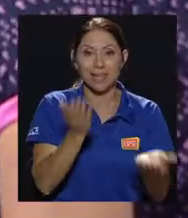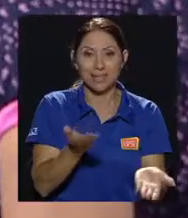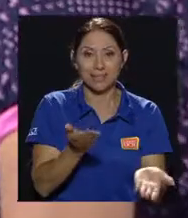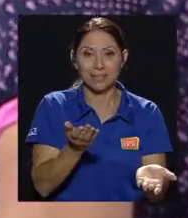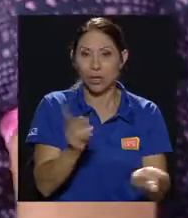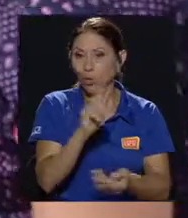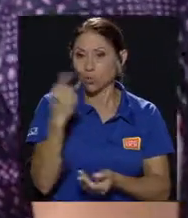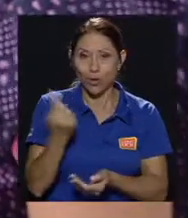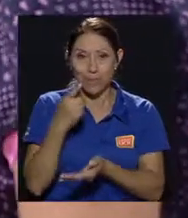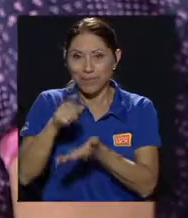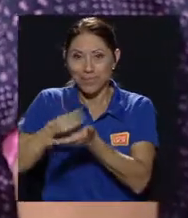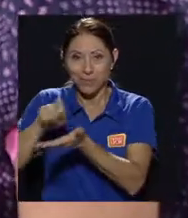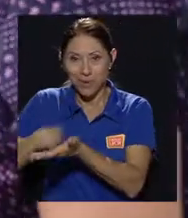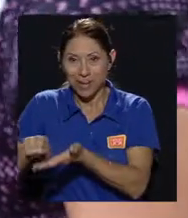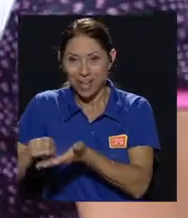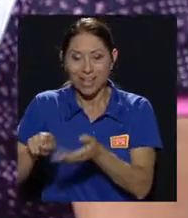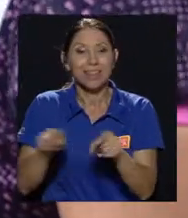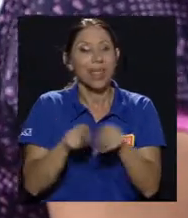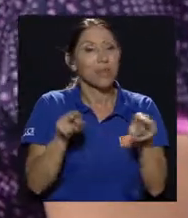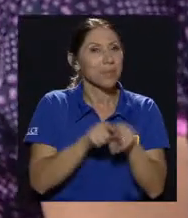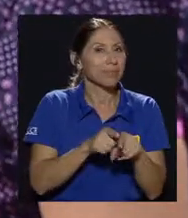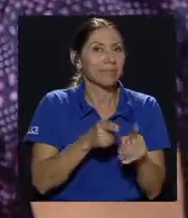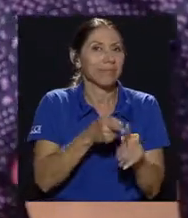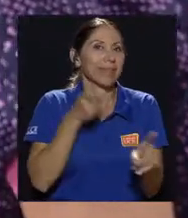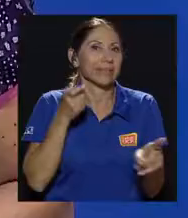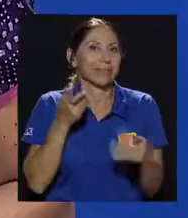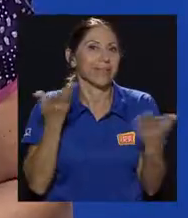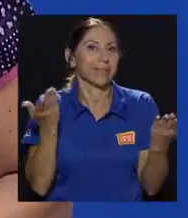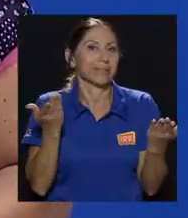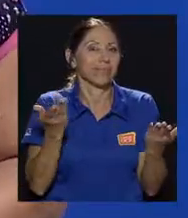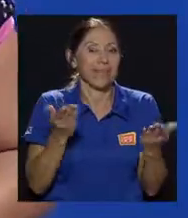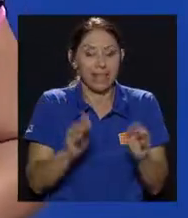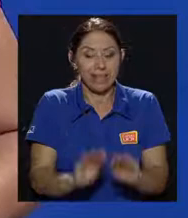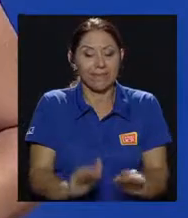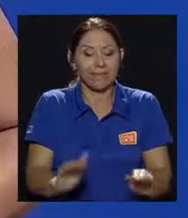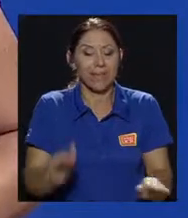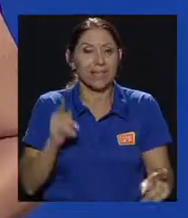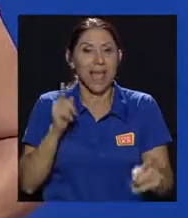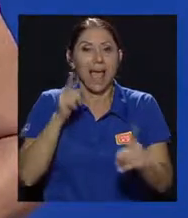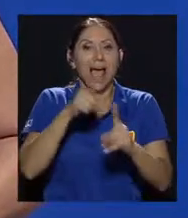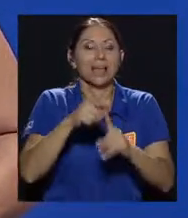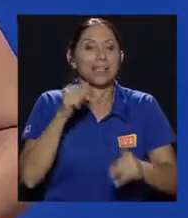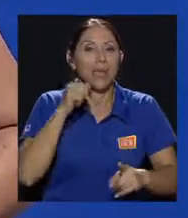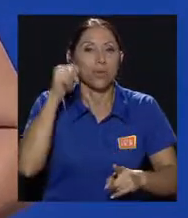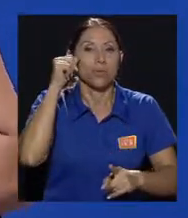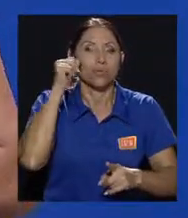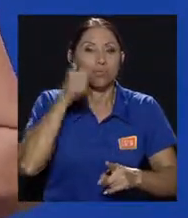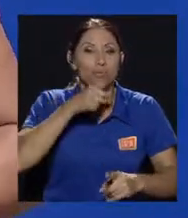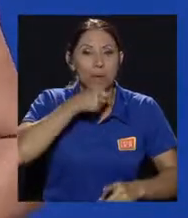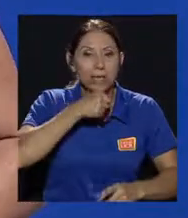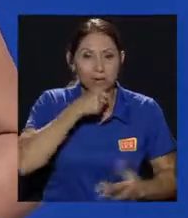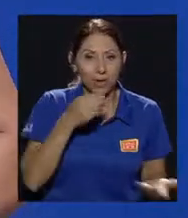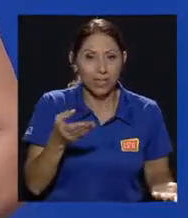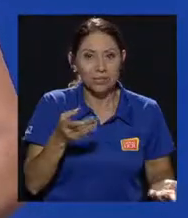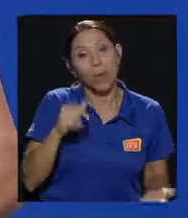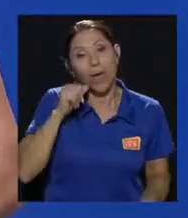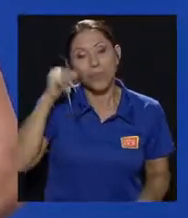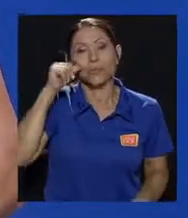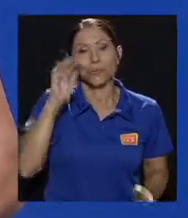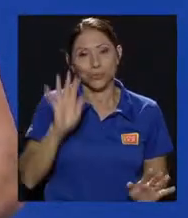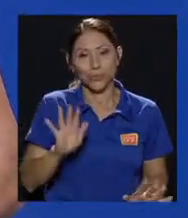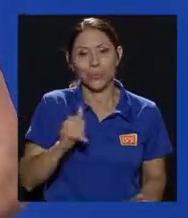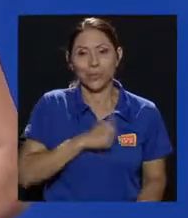me decía usted, son comedores estudiantiles que van desde la infancia hasta adultos mayores, inclusive, o